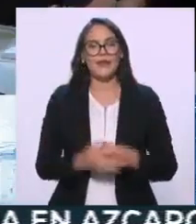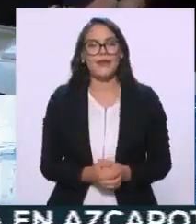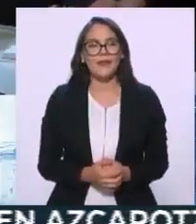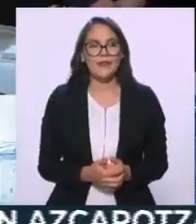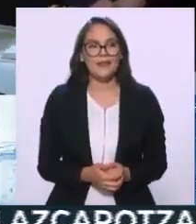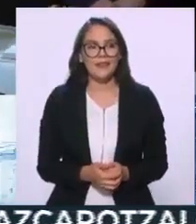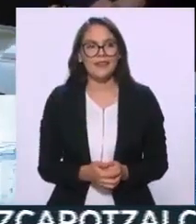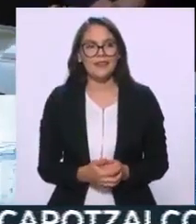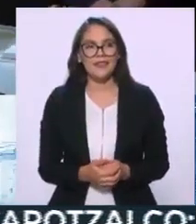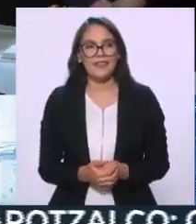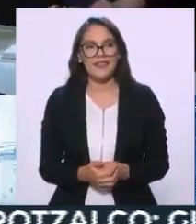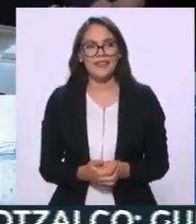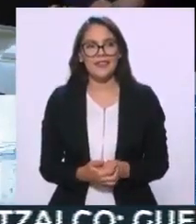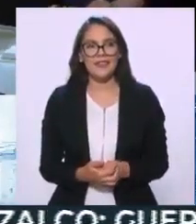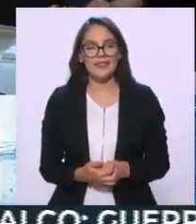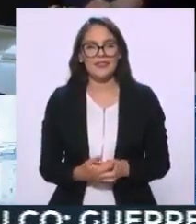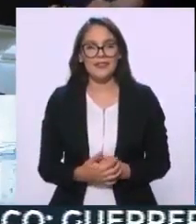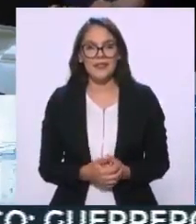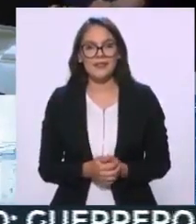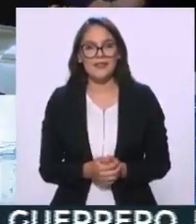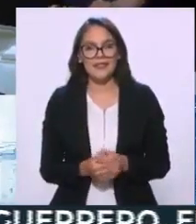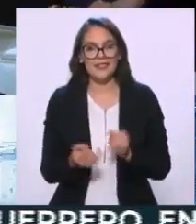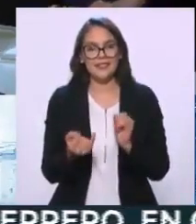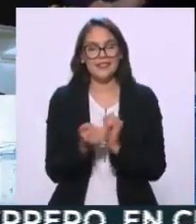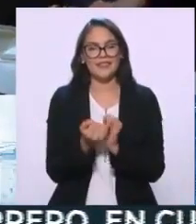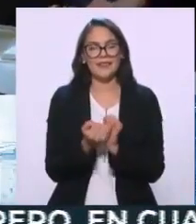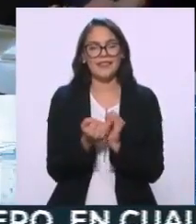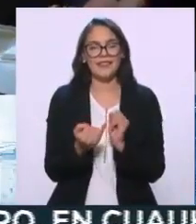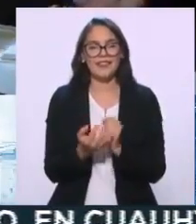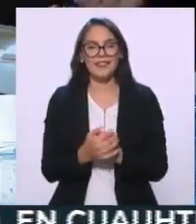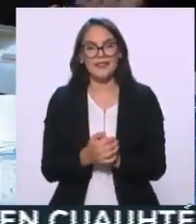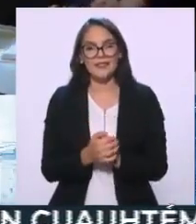Sí, los estoy escuchando, es un gusto estar con ustedes. Buenas noches.